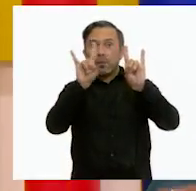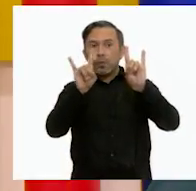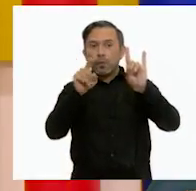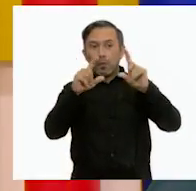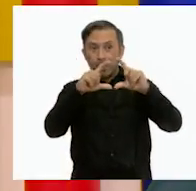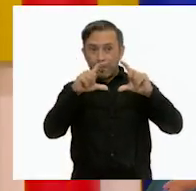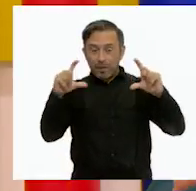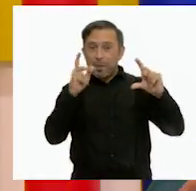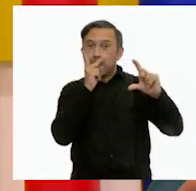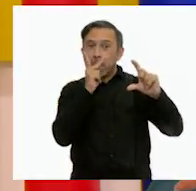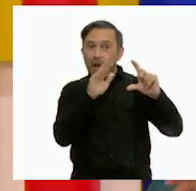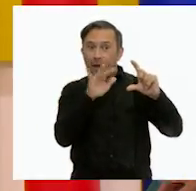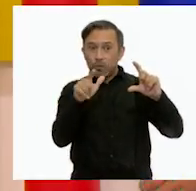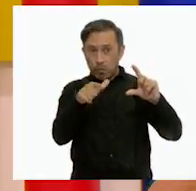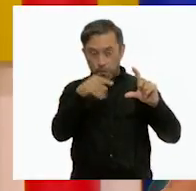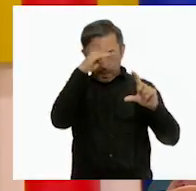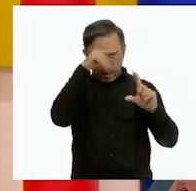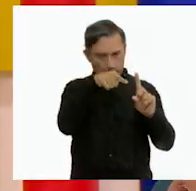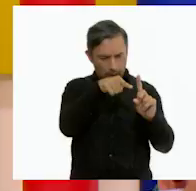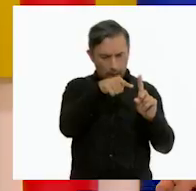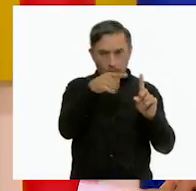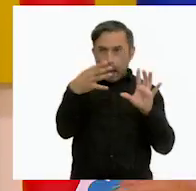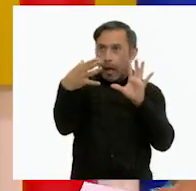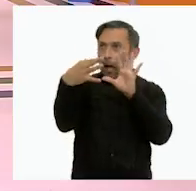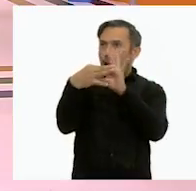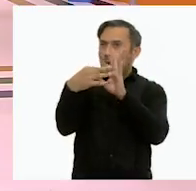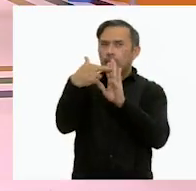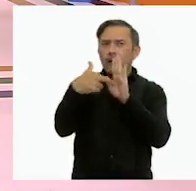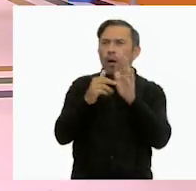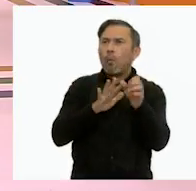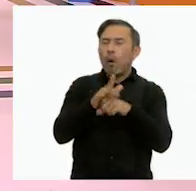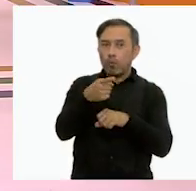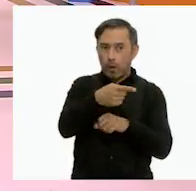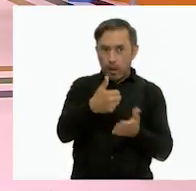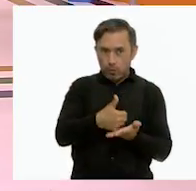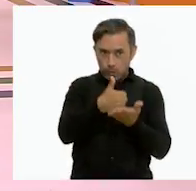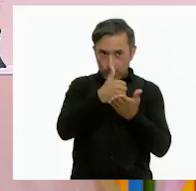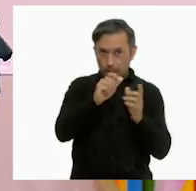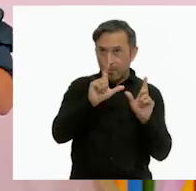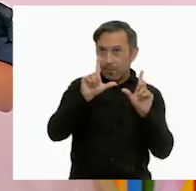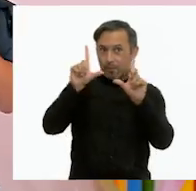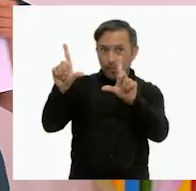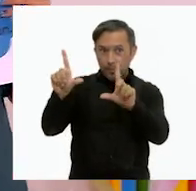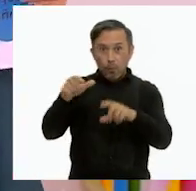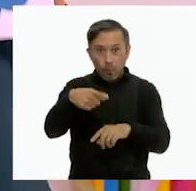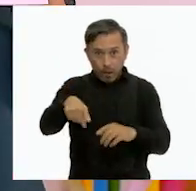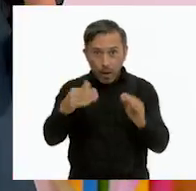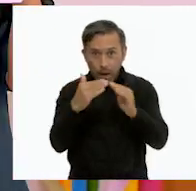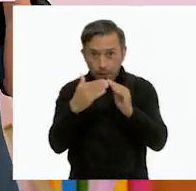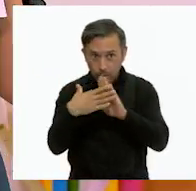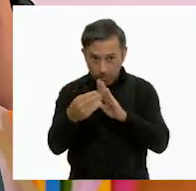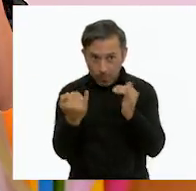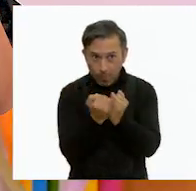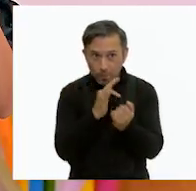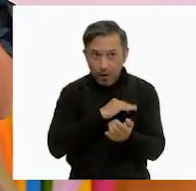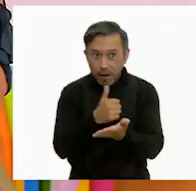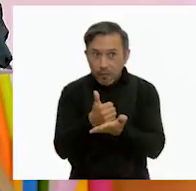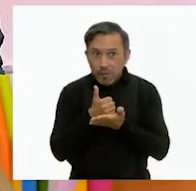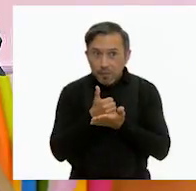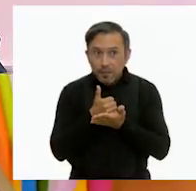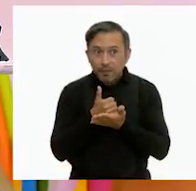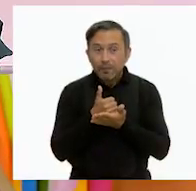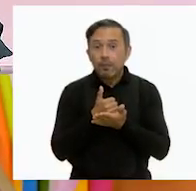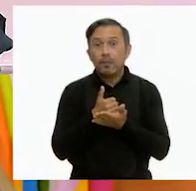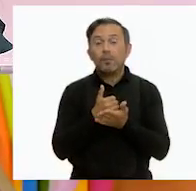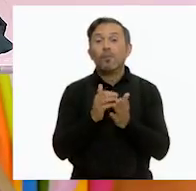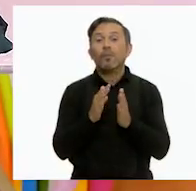que debe de ir esta regla, ¿de acuerdo? Va. Vamos a ver. ¿Me pueden ayudar en casa? Recuerda en casa ayudarle.